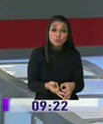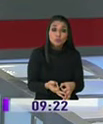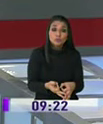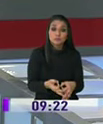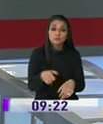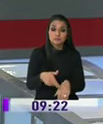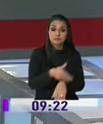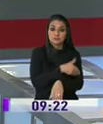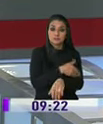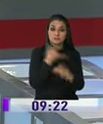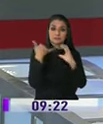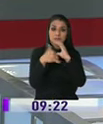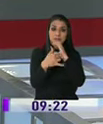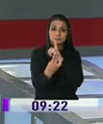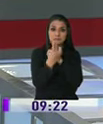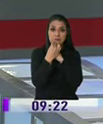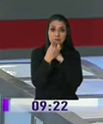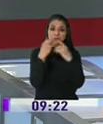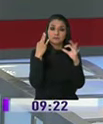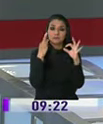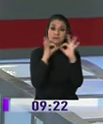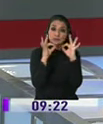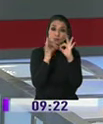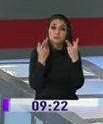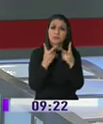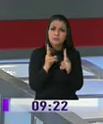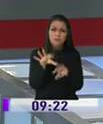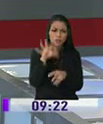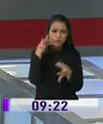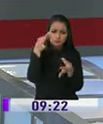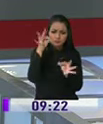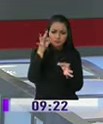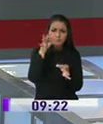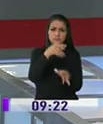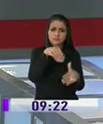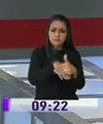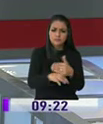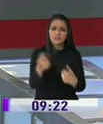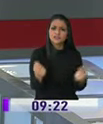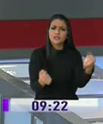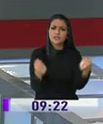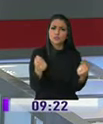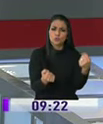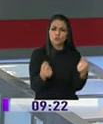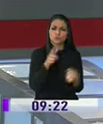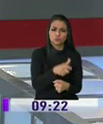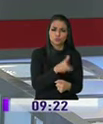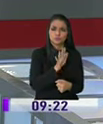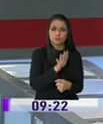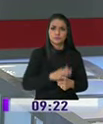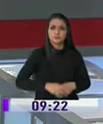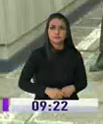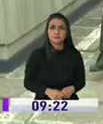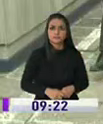presentando no solo a través de redes sociales, sino que encontró también panfletos en el vehículo que se transportaba.